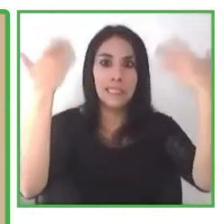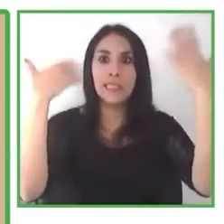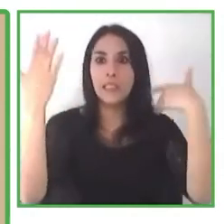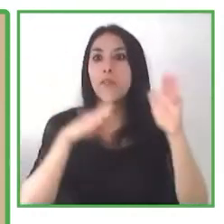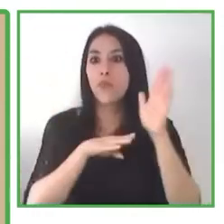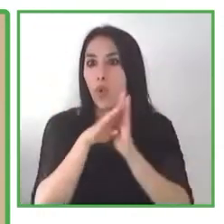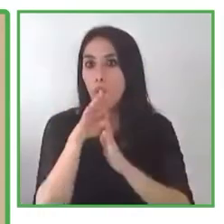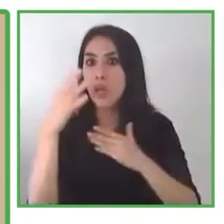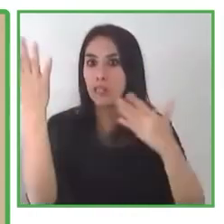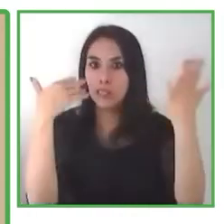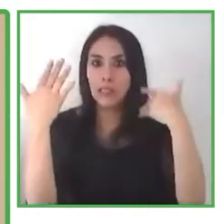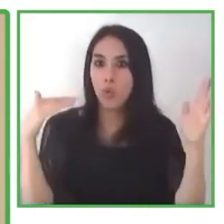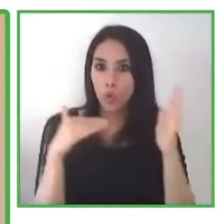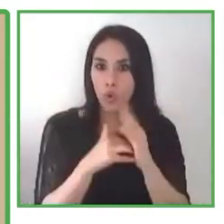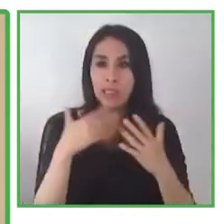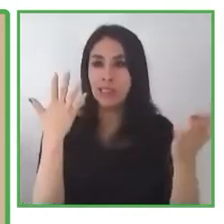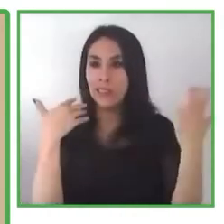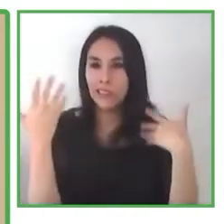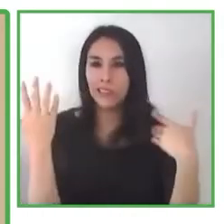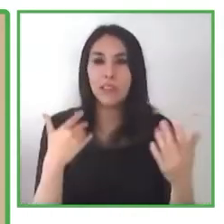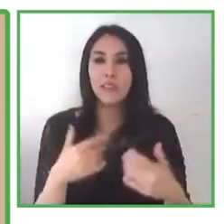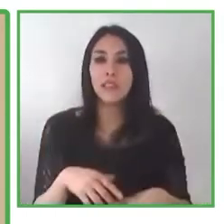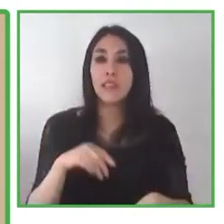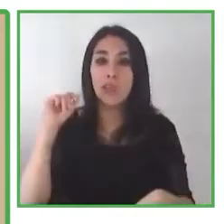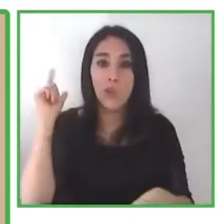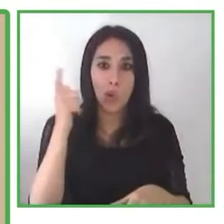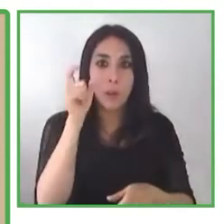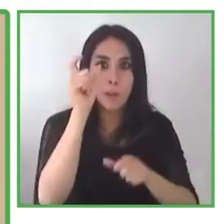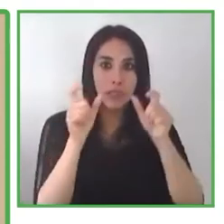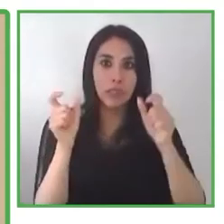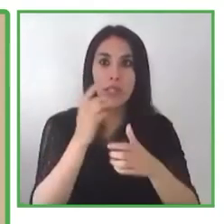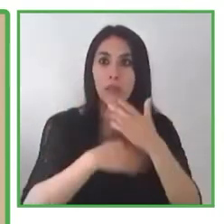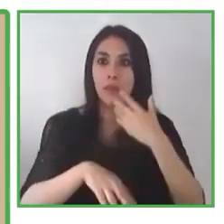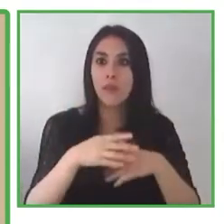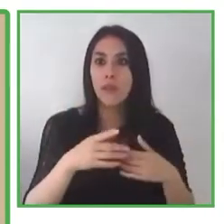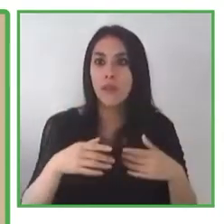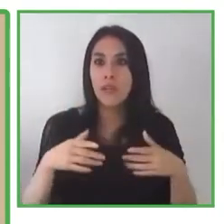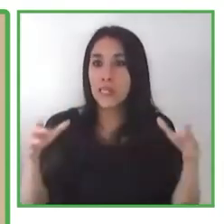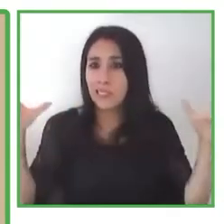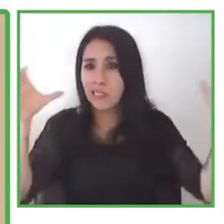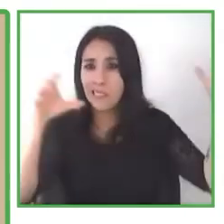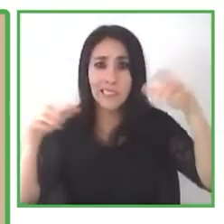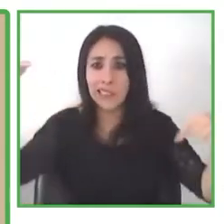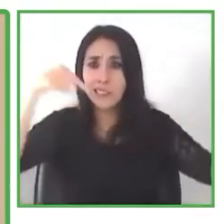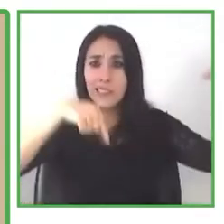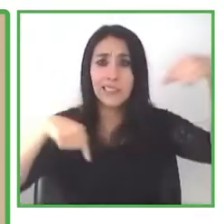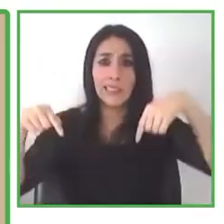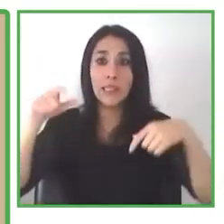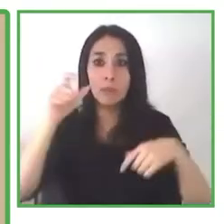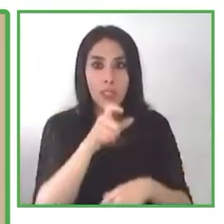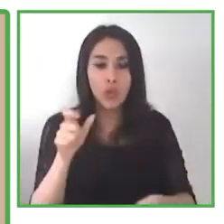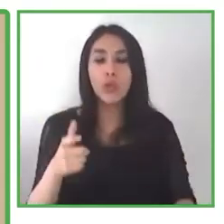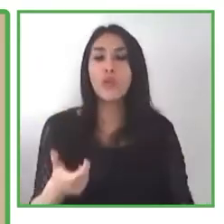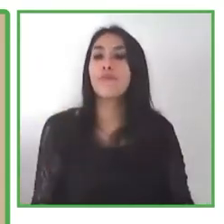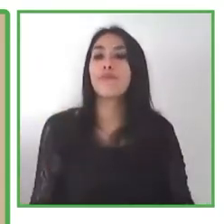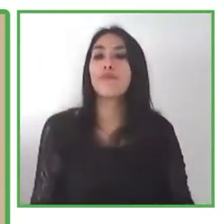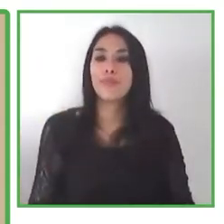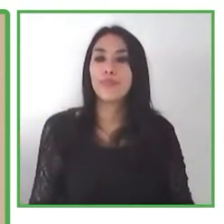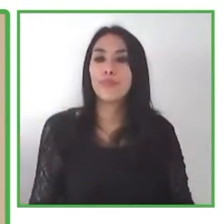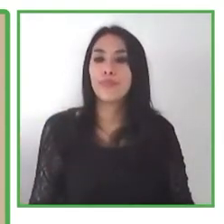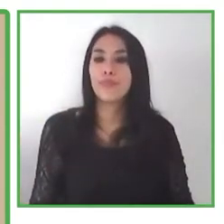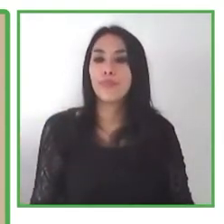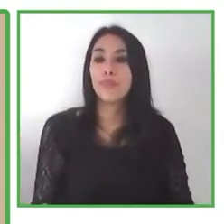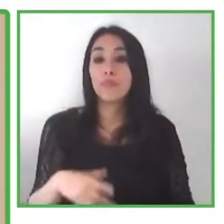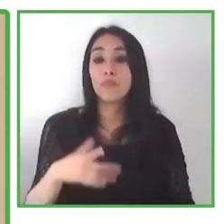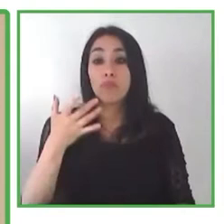habilidades técnicas y de habilidades de emprendimiento para las personas con discapacidad con la participación de todas estas personas.